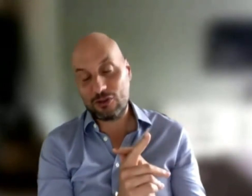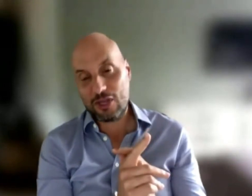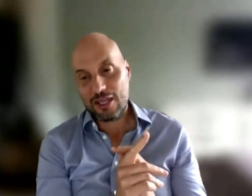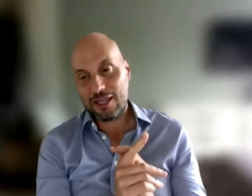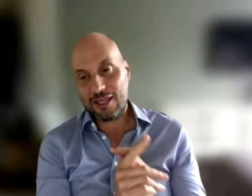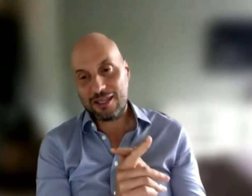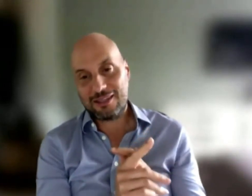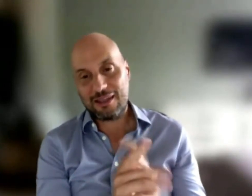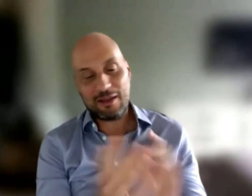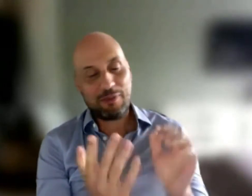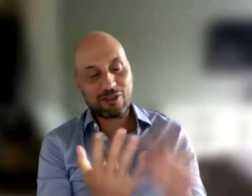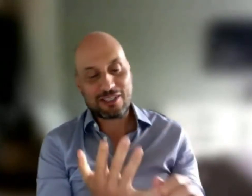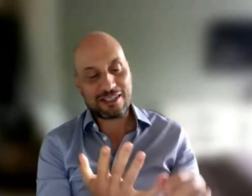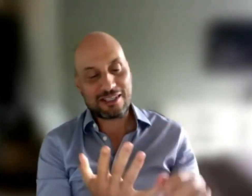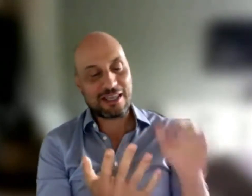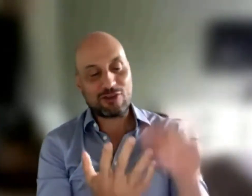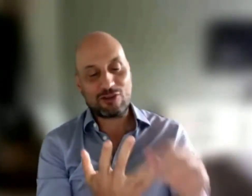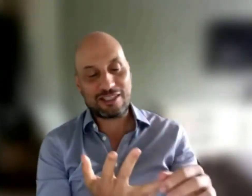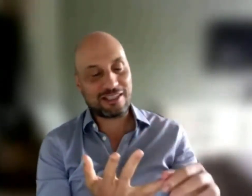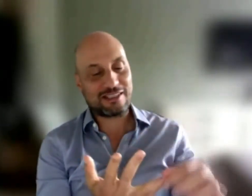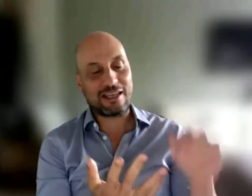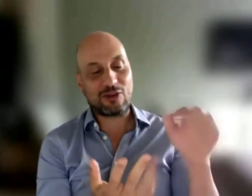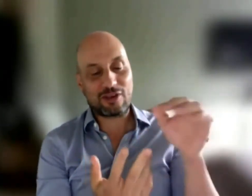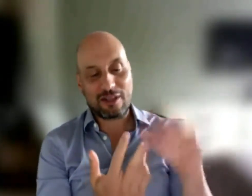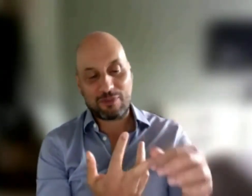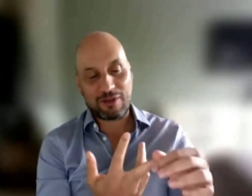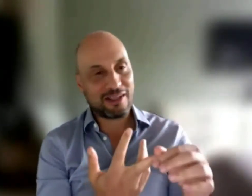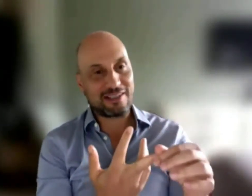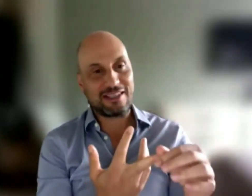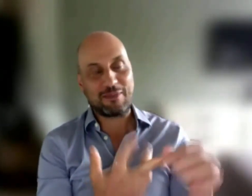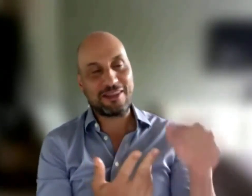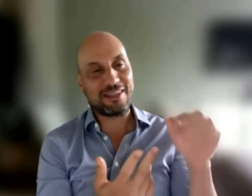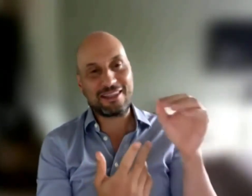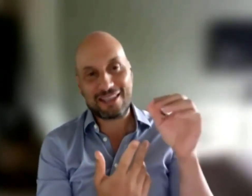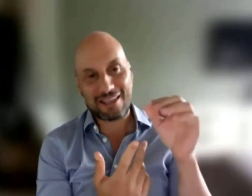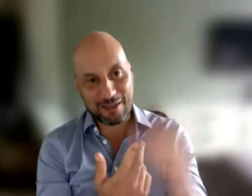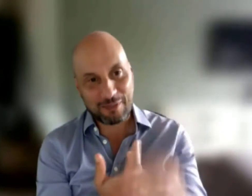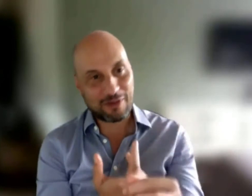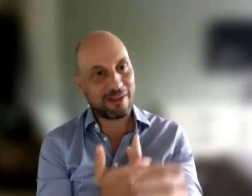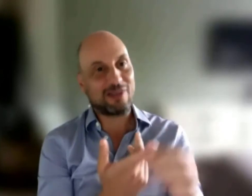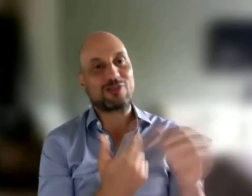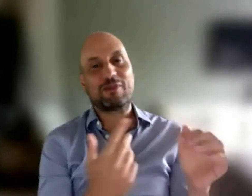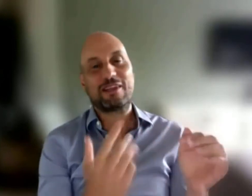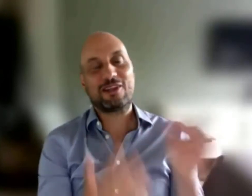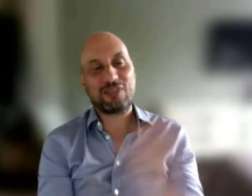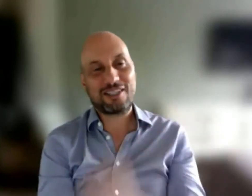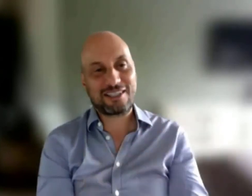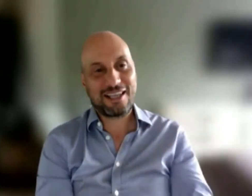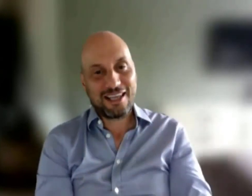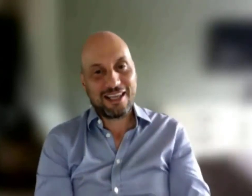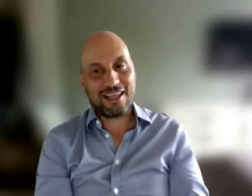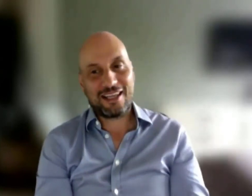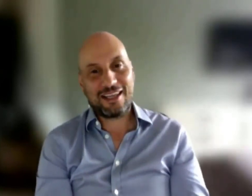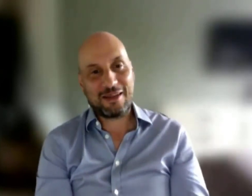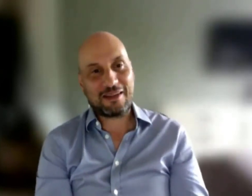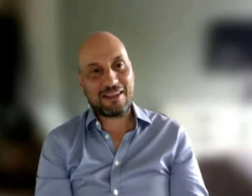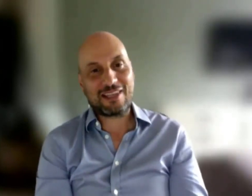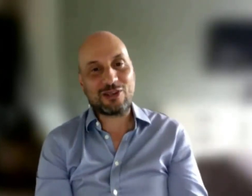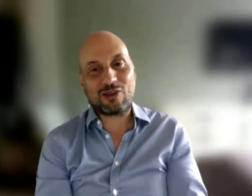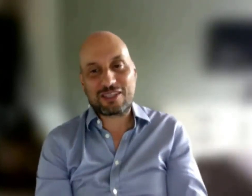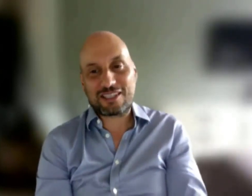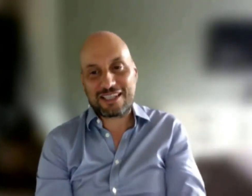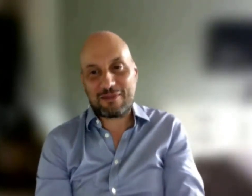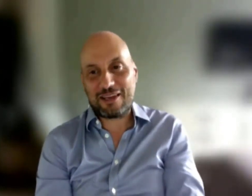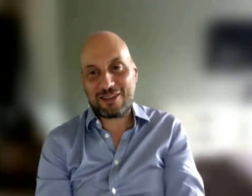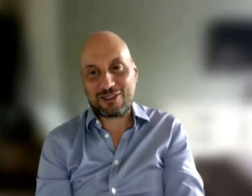todo. Espectro licenciado, no licenciado, redes privadas independientes, redes privadas de los operadores. Eso